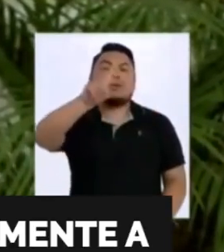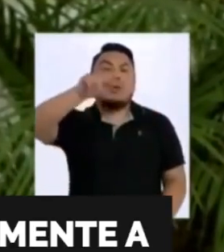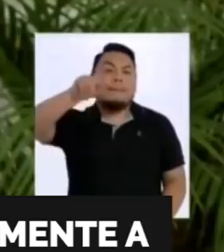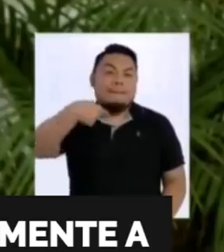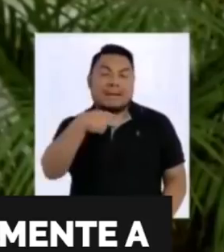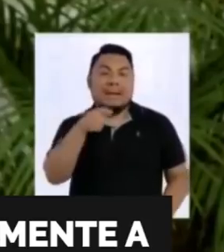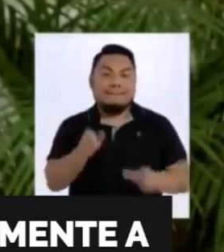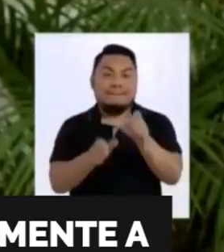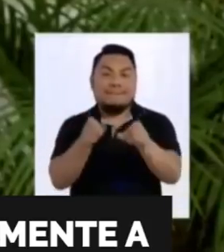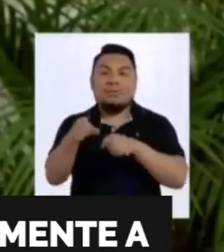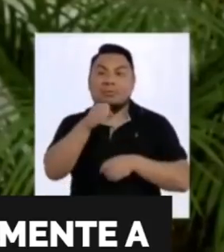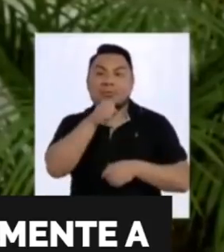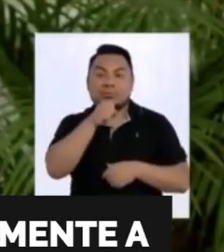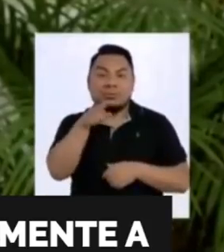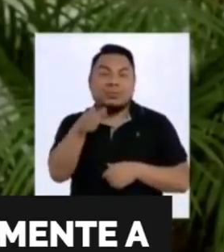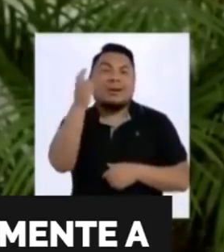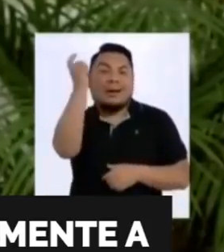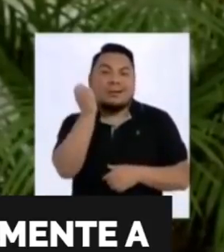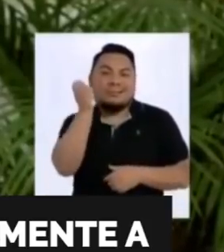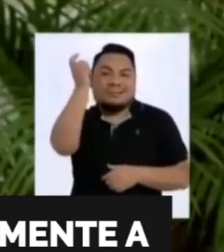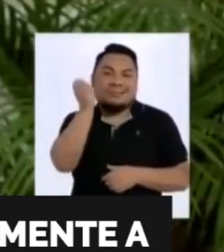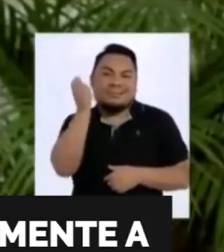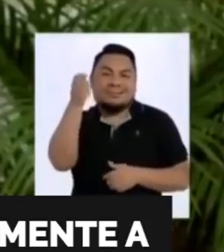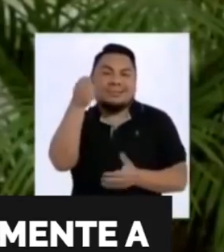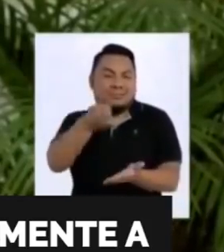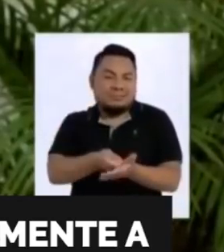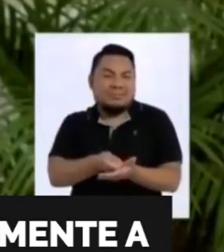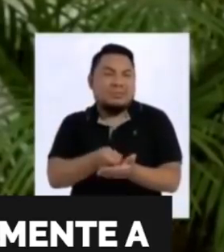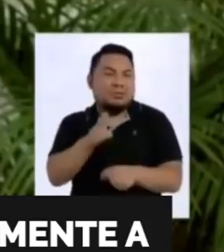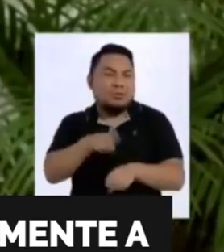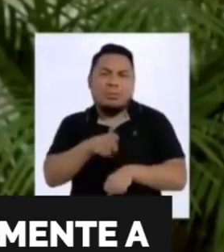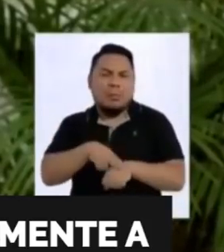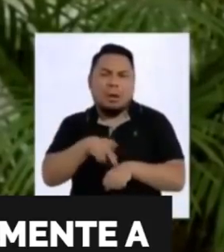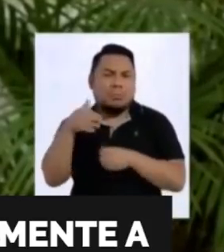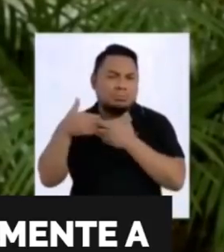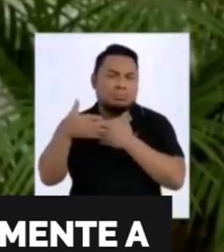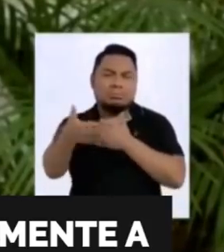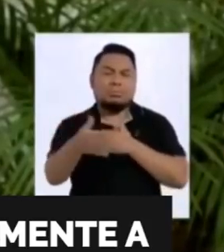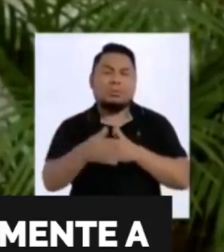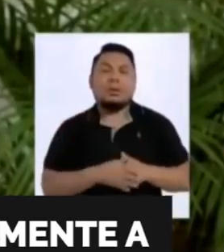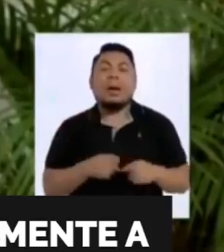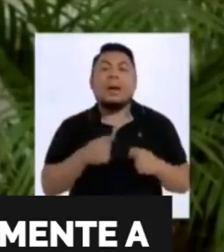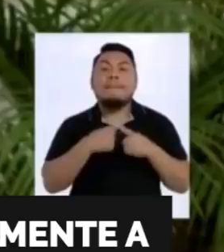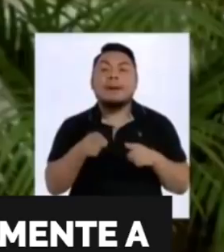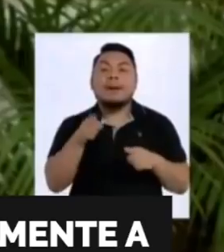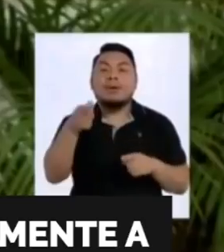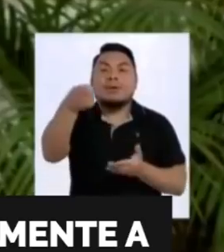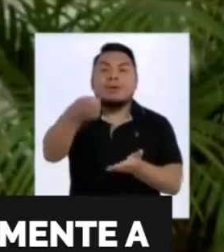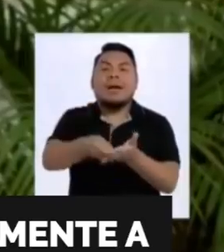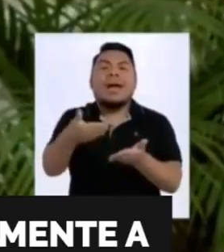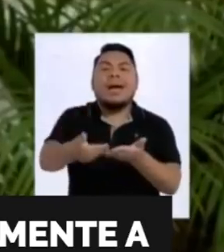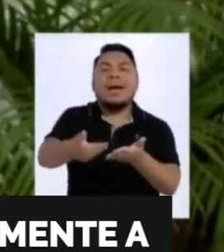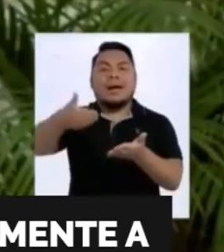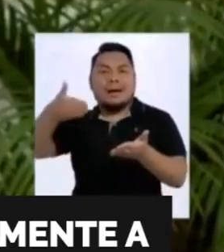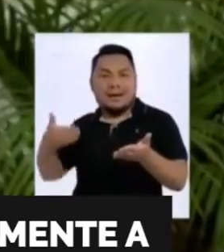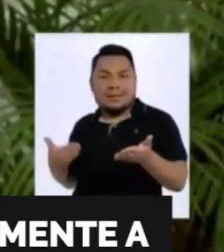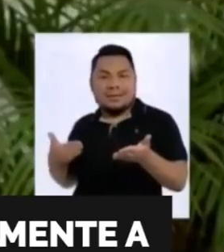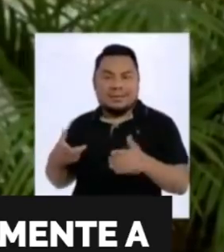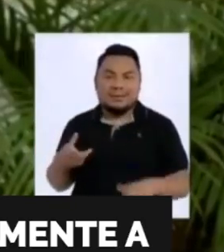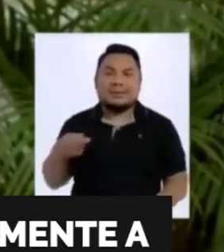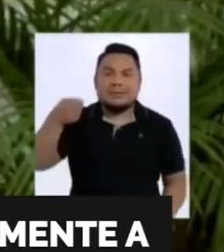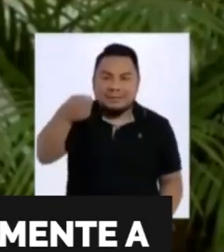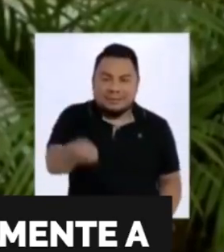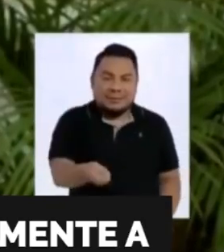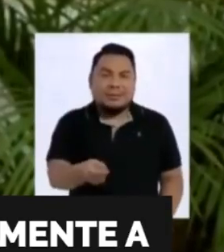usuarios tenemos a la fecha que van a recibir su pago regular. Hay que decir que se ha adelantado el pago que seguía para que reciban dos